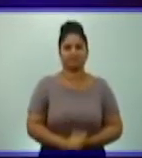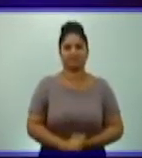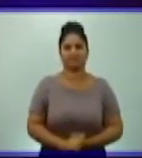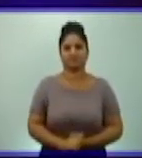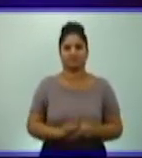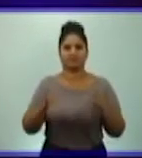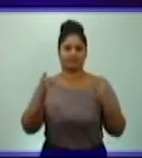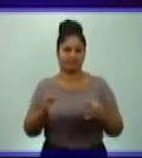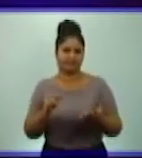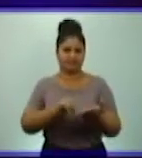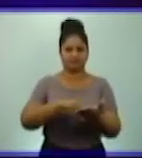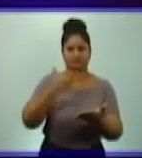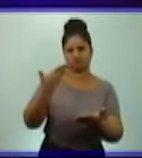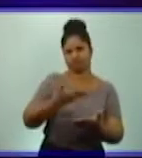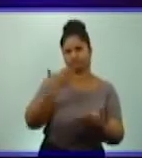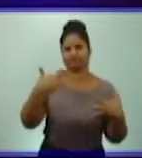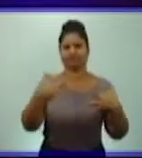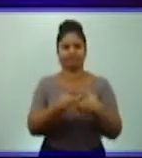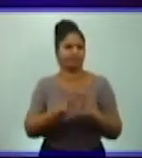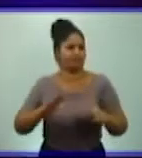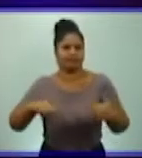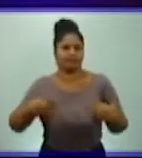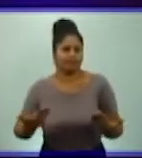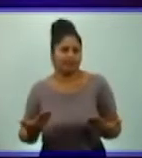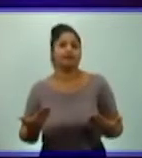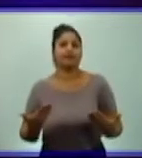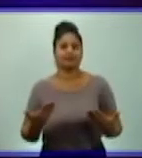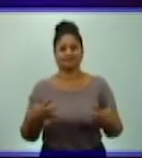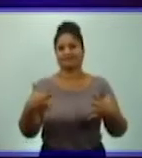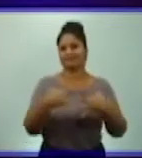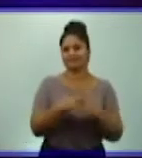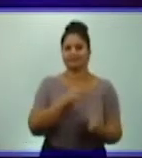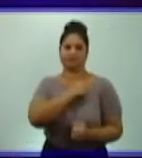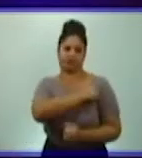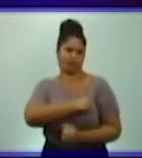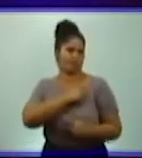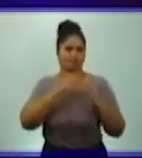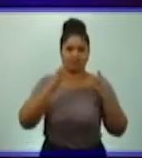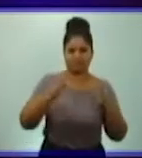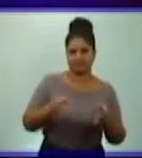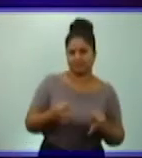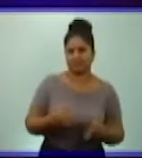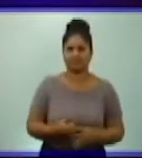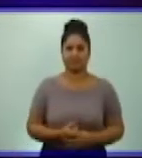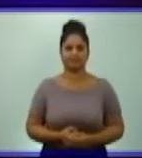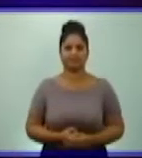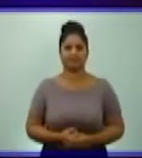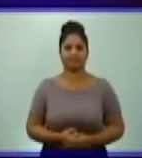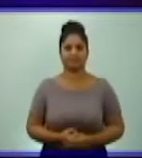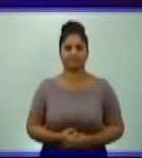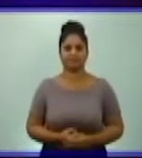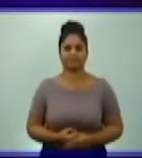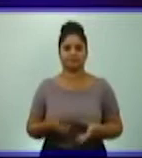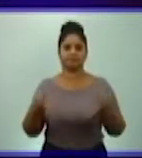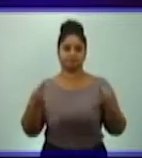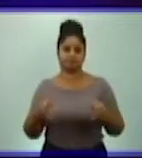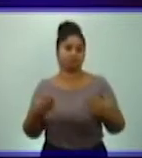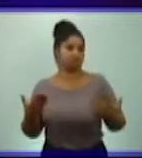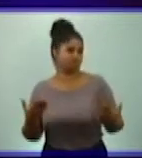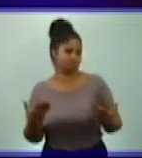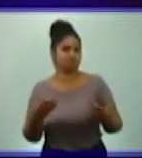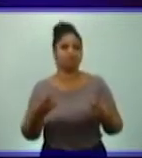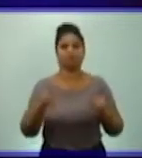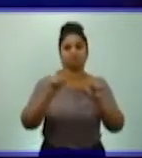amor fundamentalmente en todas sus obras. Entonces yo quisiera presentársela con esta expresión que ustedes tienen